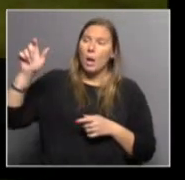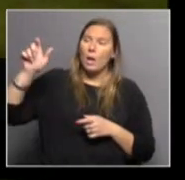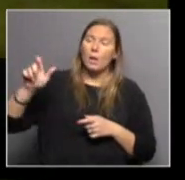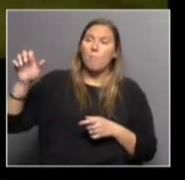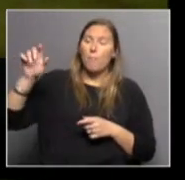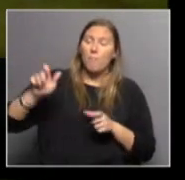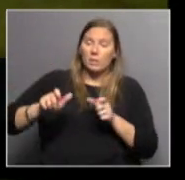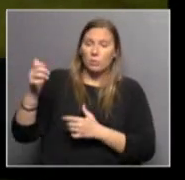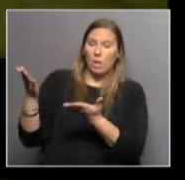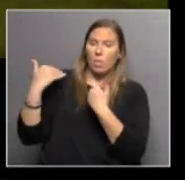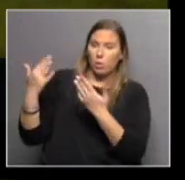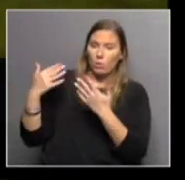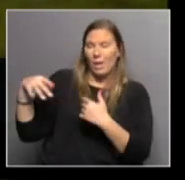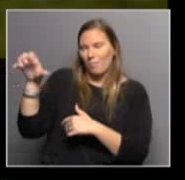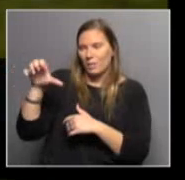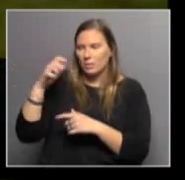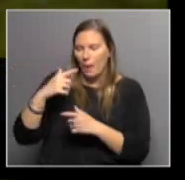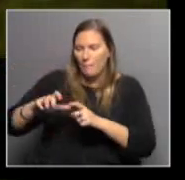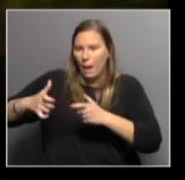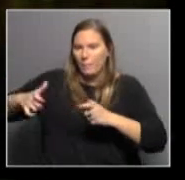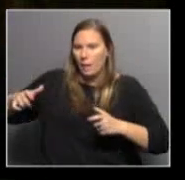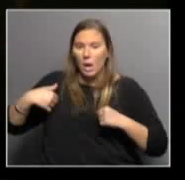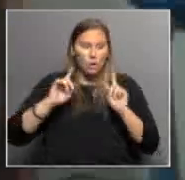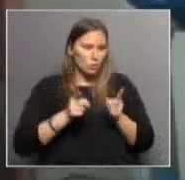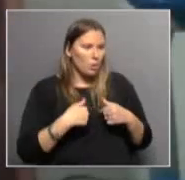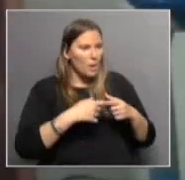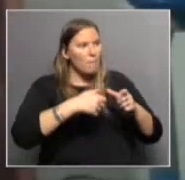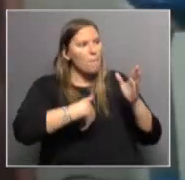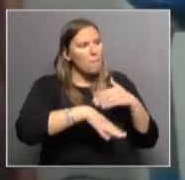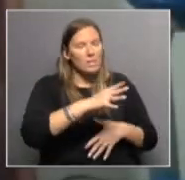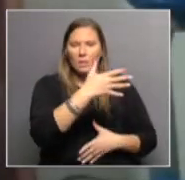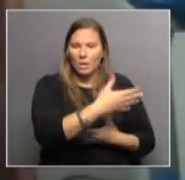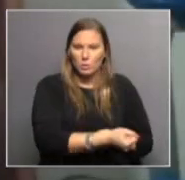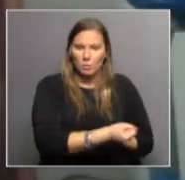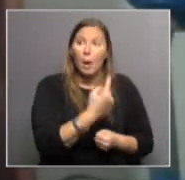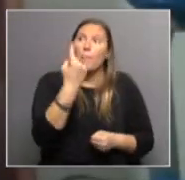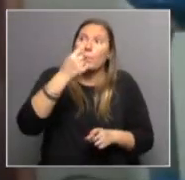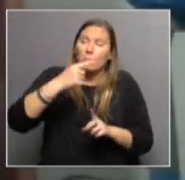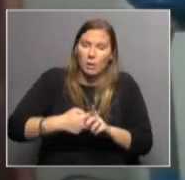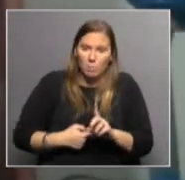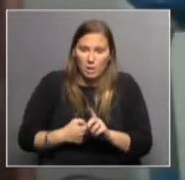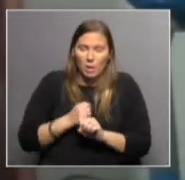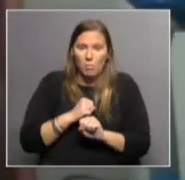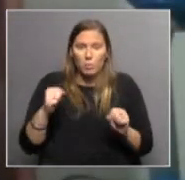aumentando, hemos ido también aumentando las ayudas. En el primer mes que